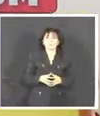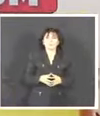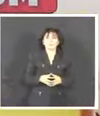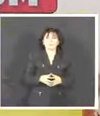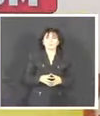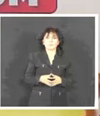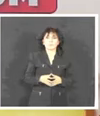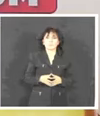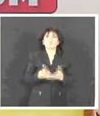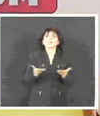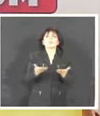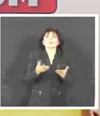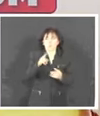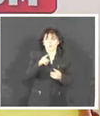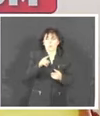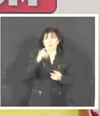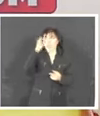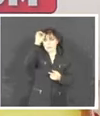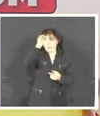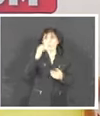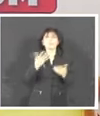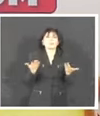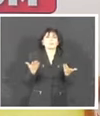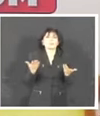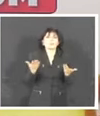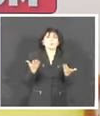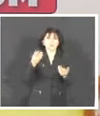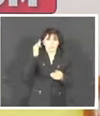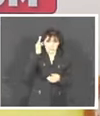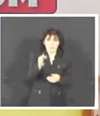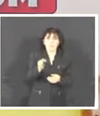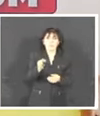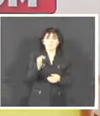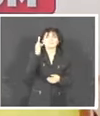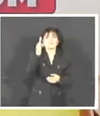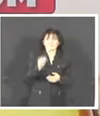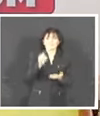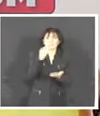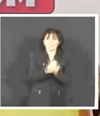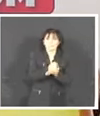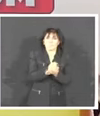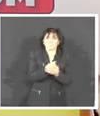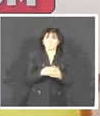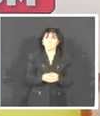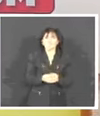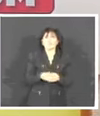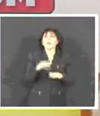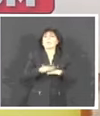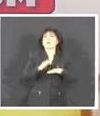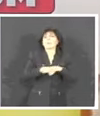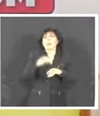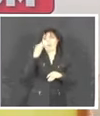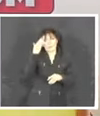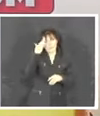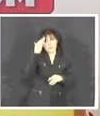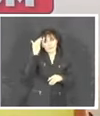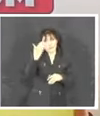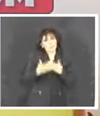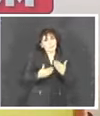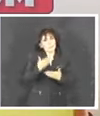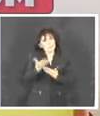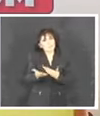¿Les parece bien? ¿Lo aprobamos? Aprobado. ¿Qué más les